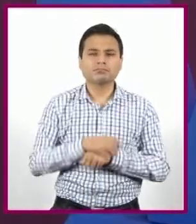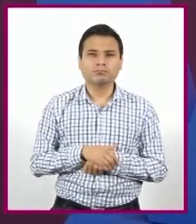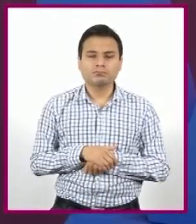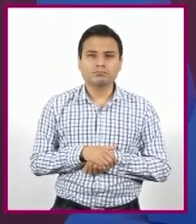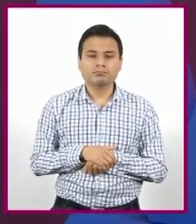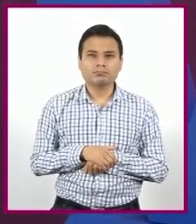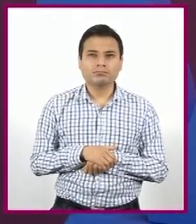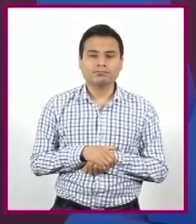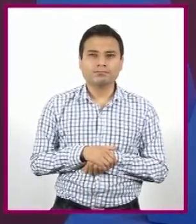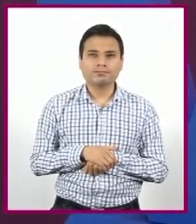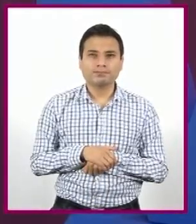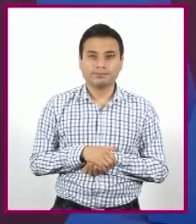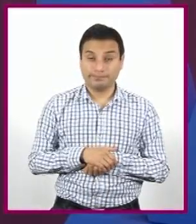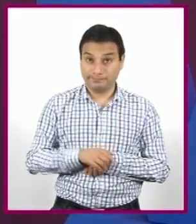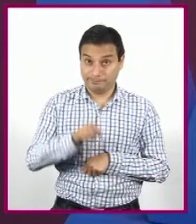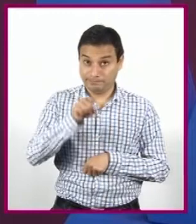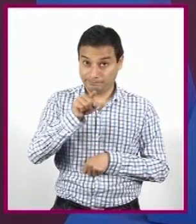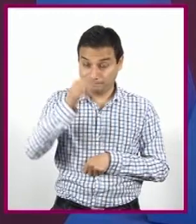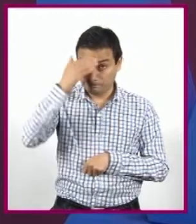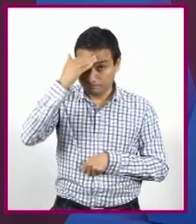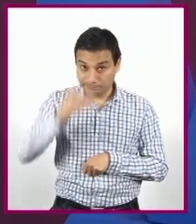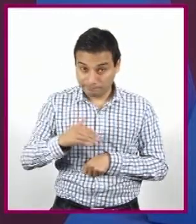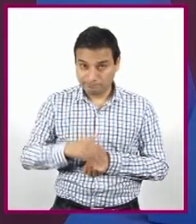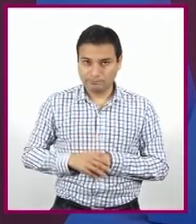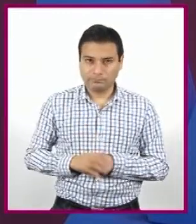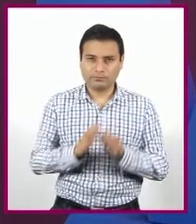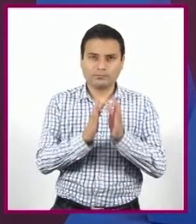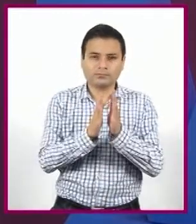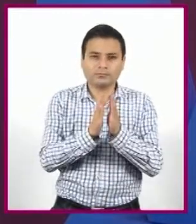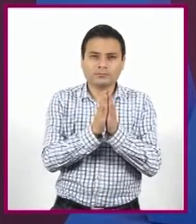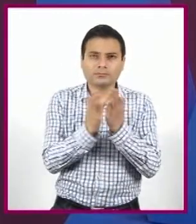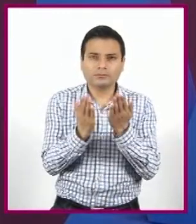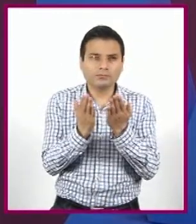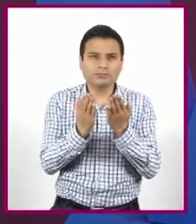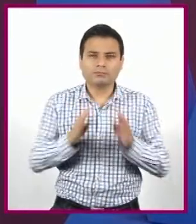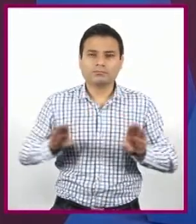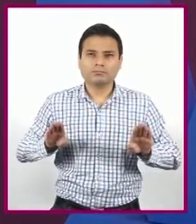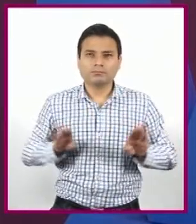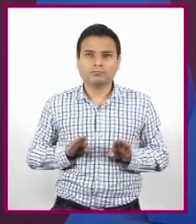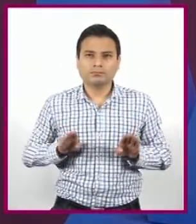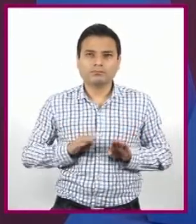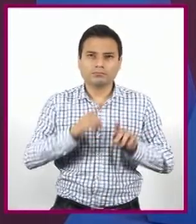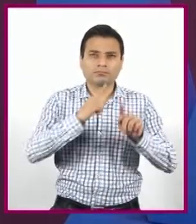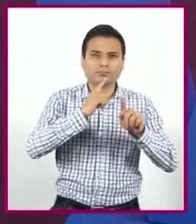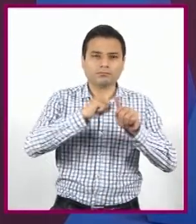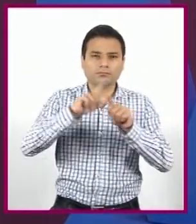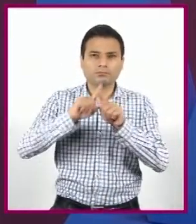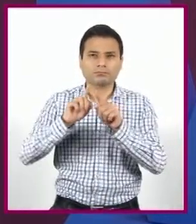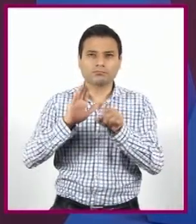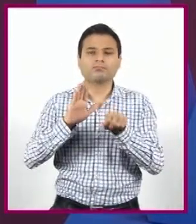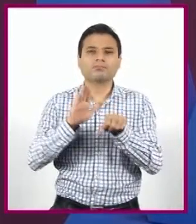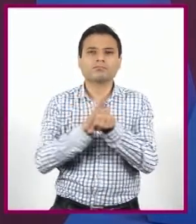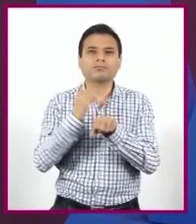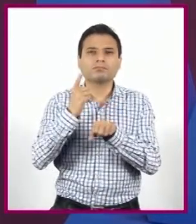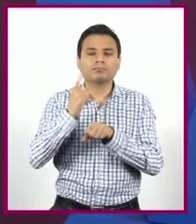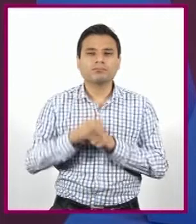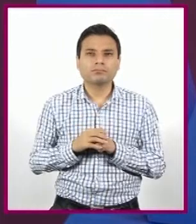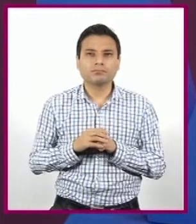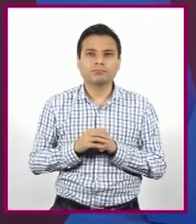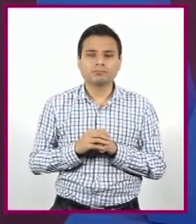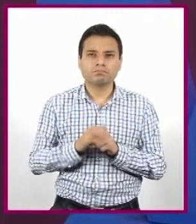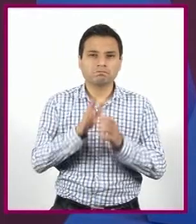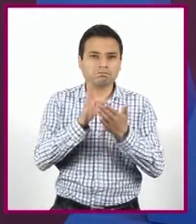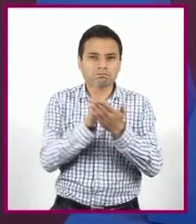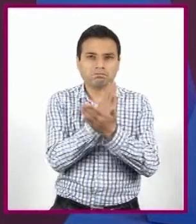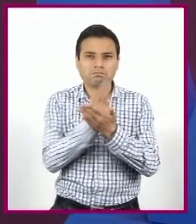puesto a pensar en qué distingue a un texto de otro y cómo podemos distinguirlos? Pues precisamente de